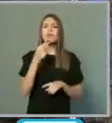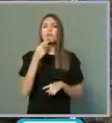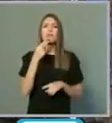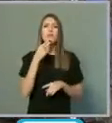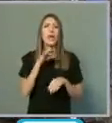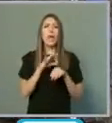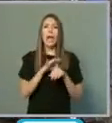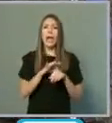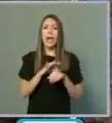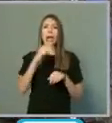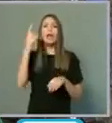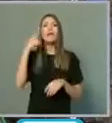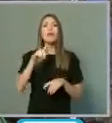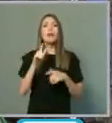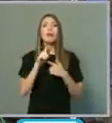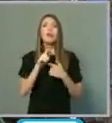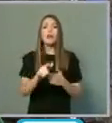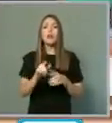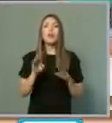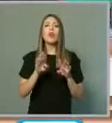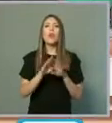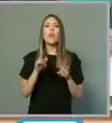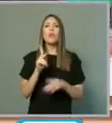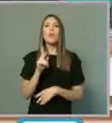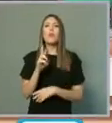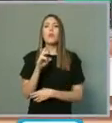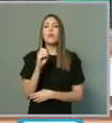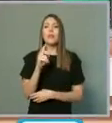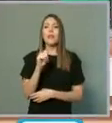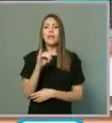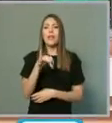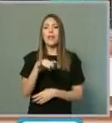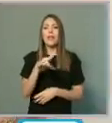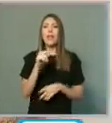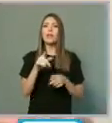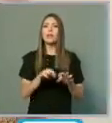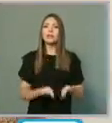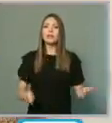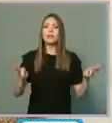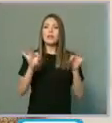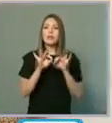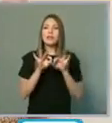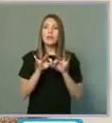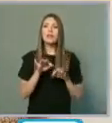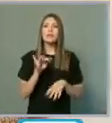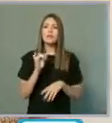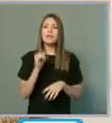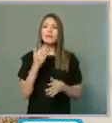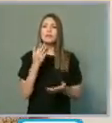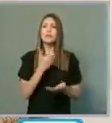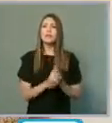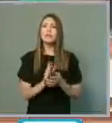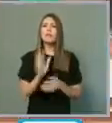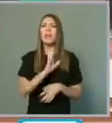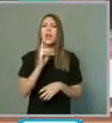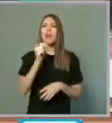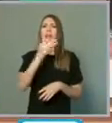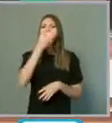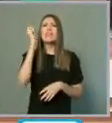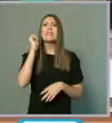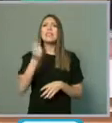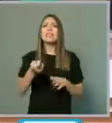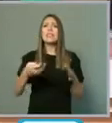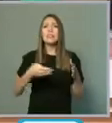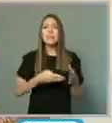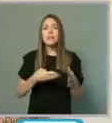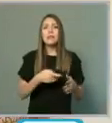carne, pero ¿qué crees? Que seguimos conservando la proteína. Eso es importante. Eso es muy bueno. No, y además luego hasta de repente ya no sabemos ni qué cocinar, Ay, así Dios que mío, esta